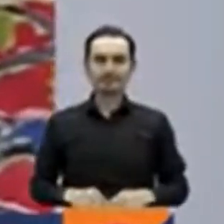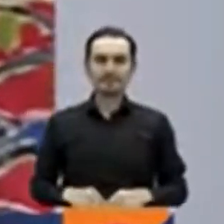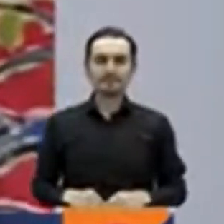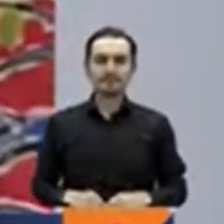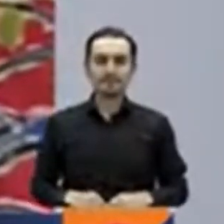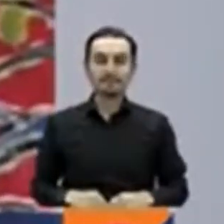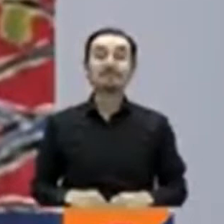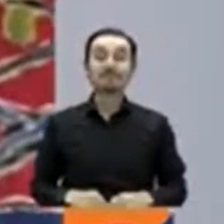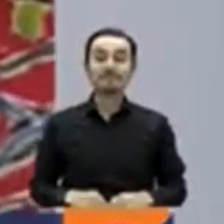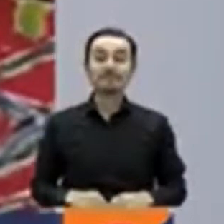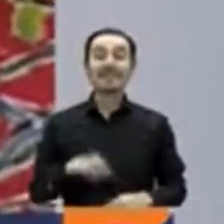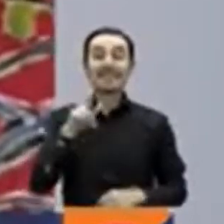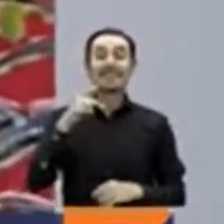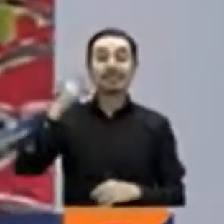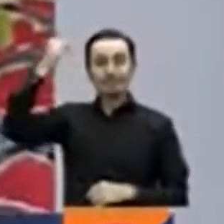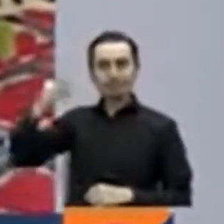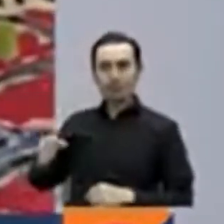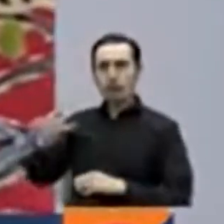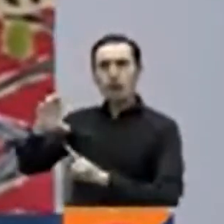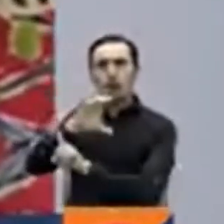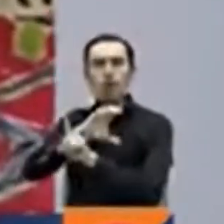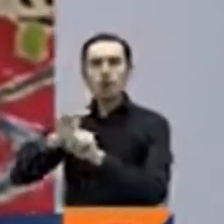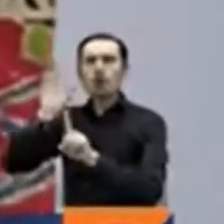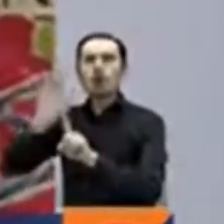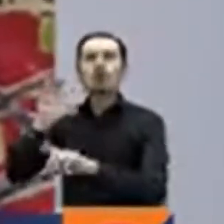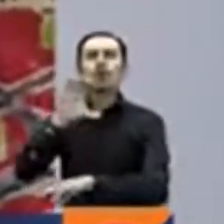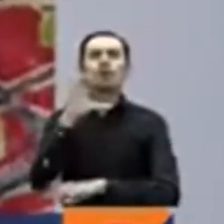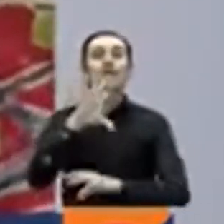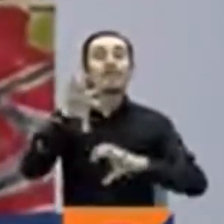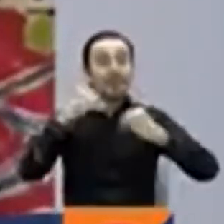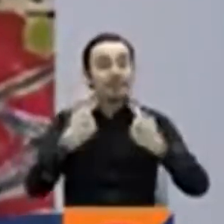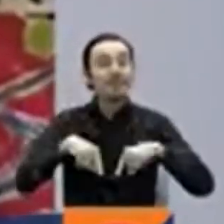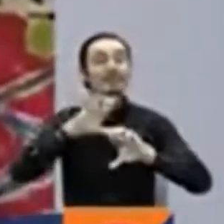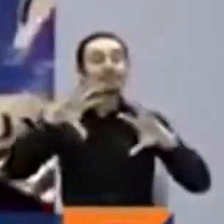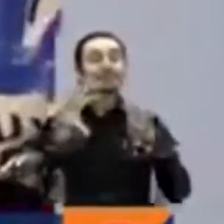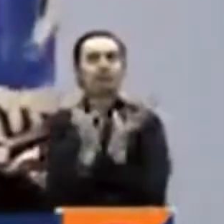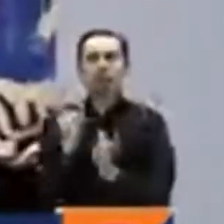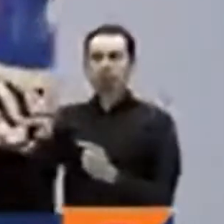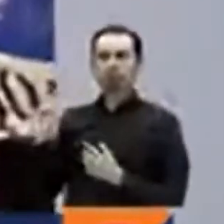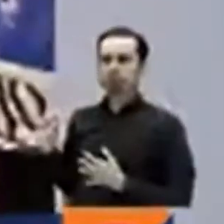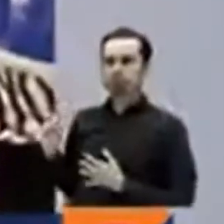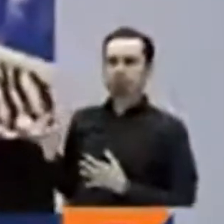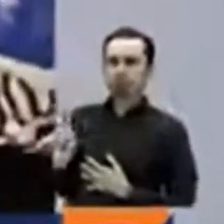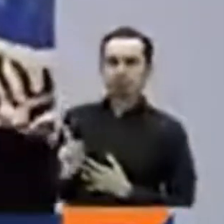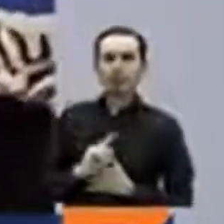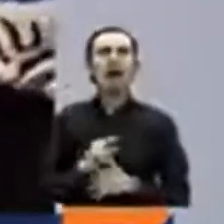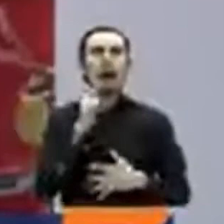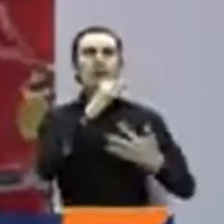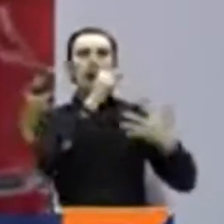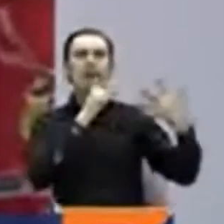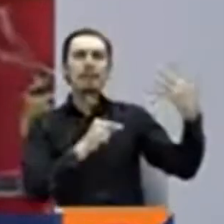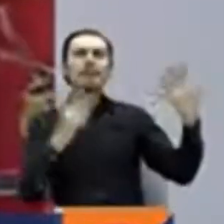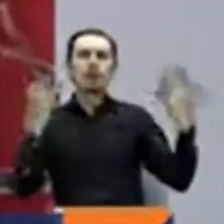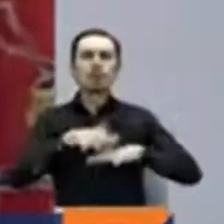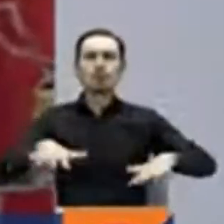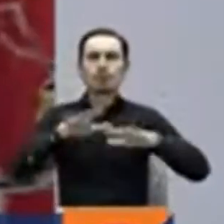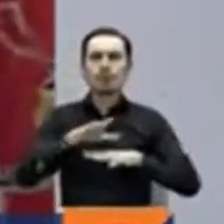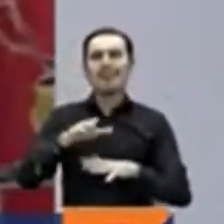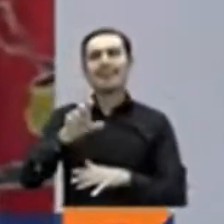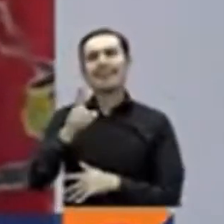La artista marcó la historia cultural de Colombia y el mundo. Su trayectoria fue destacada en los premios Grammy de la